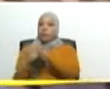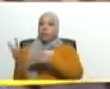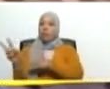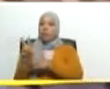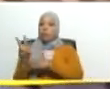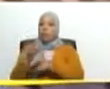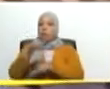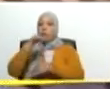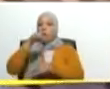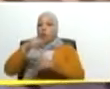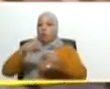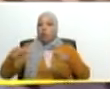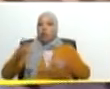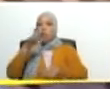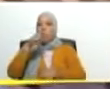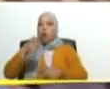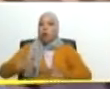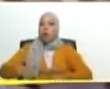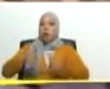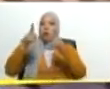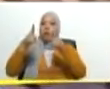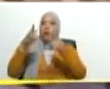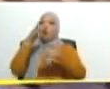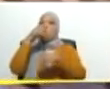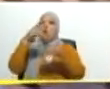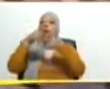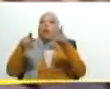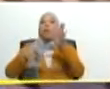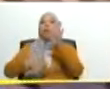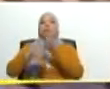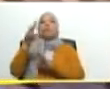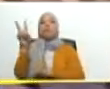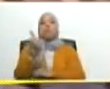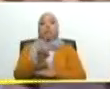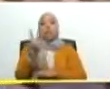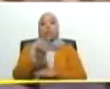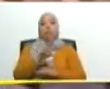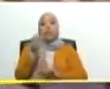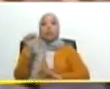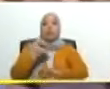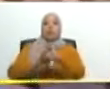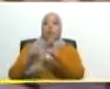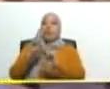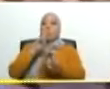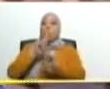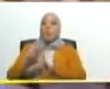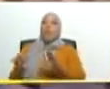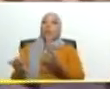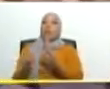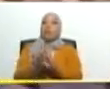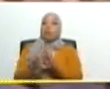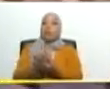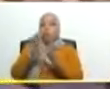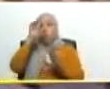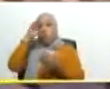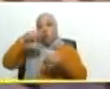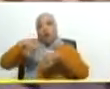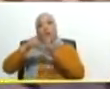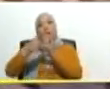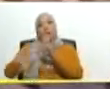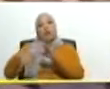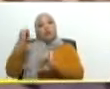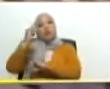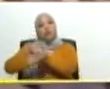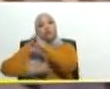de manera ilegal o en aguas no delimitadas, Venezuela les dará una respuesta legal de acuerdo al derecho